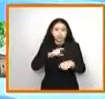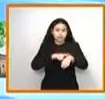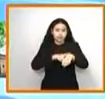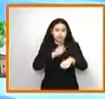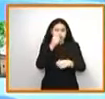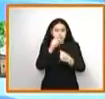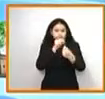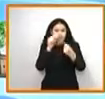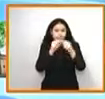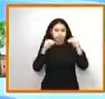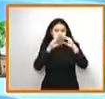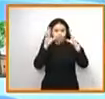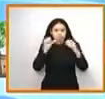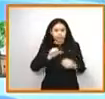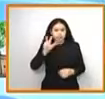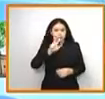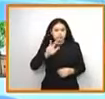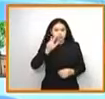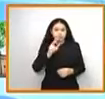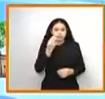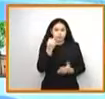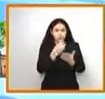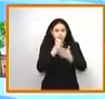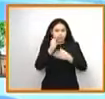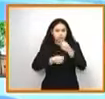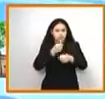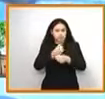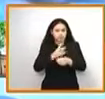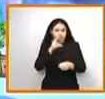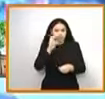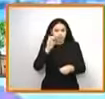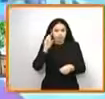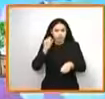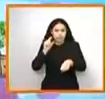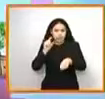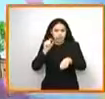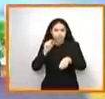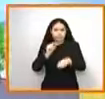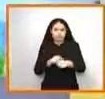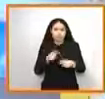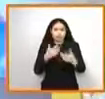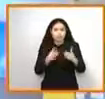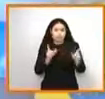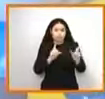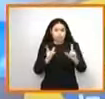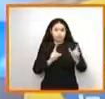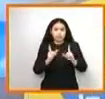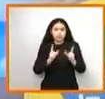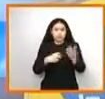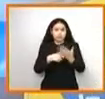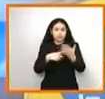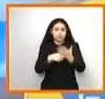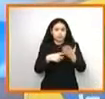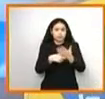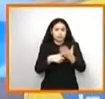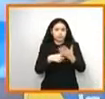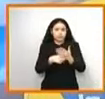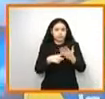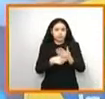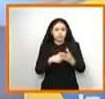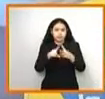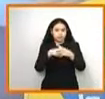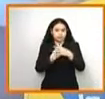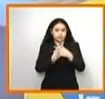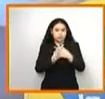de la mañana de hoy martes 14 de enero del año 2020. Espero que estén listos con sus boletitos porque vamos a dar inicio a